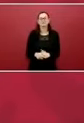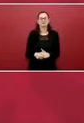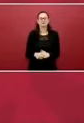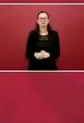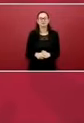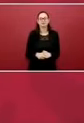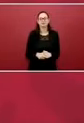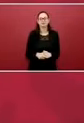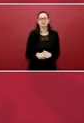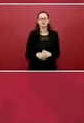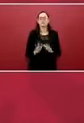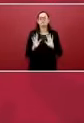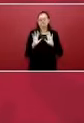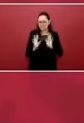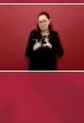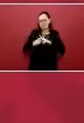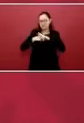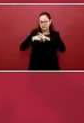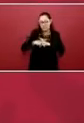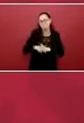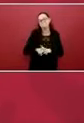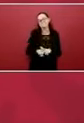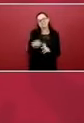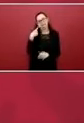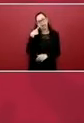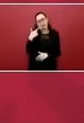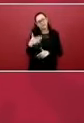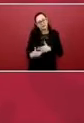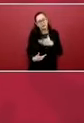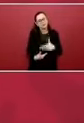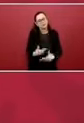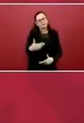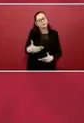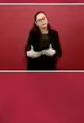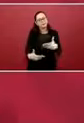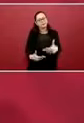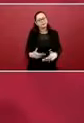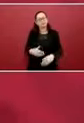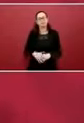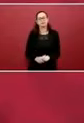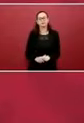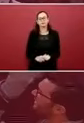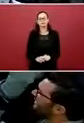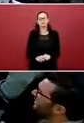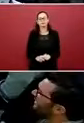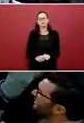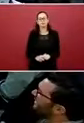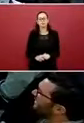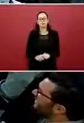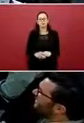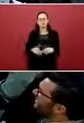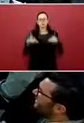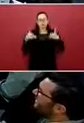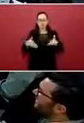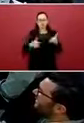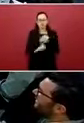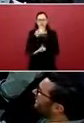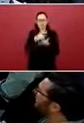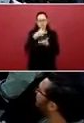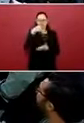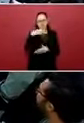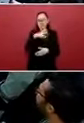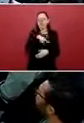Entonces ya se está viendo esto en el caso de la ciudad. Gracias. A ver, los dos